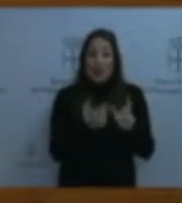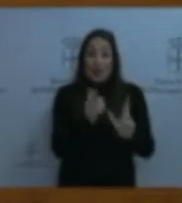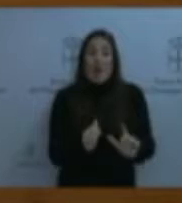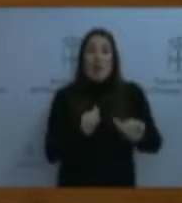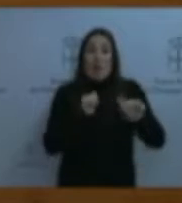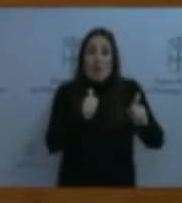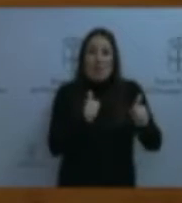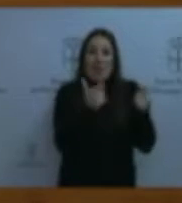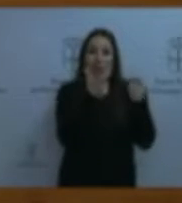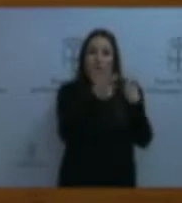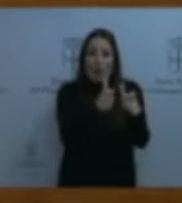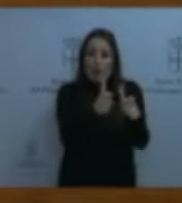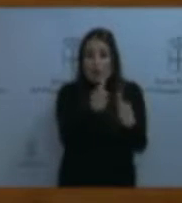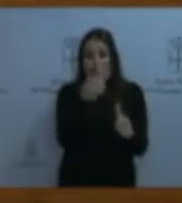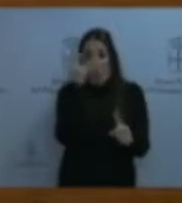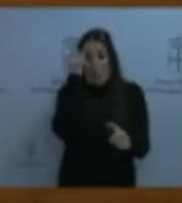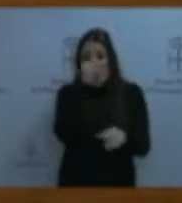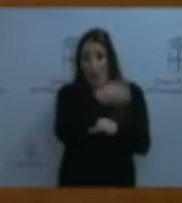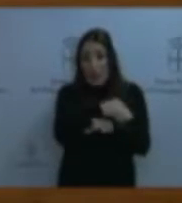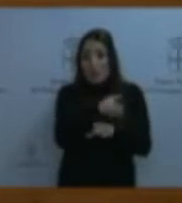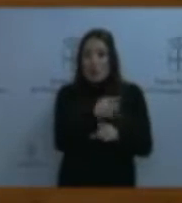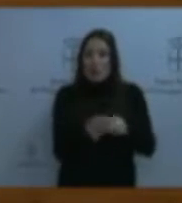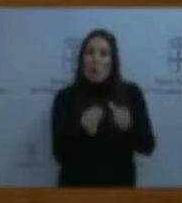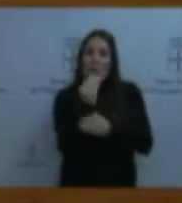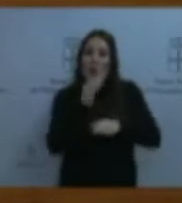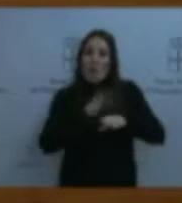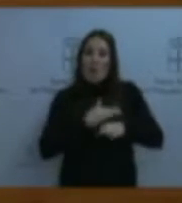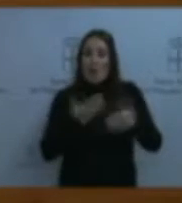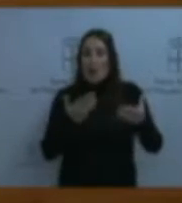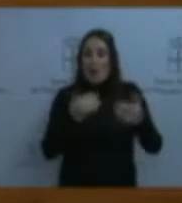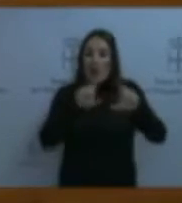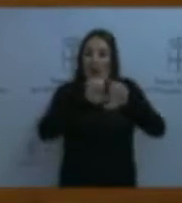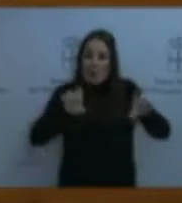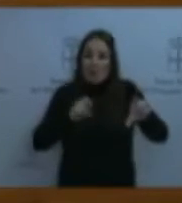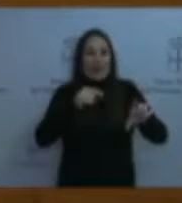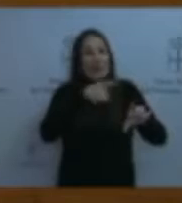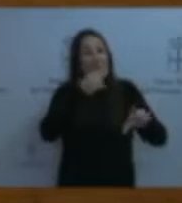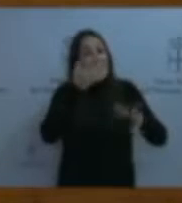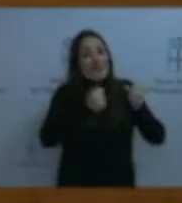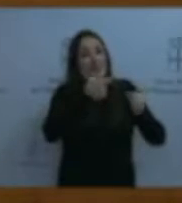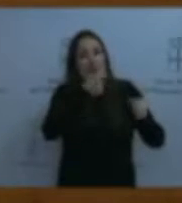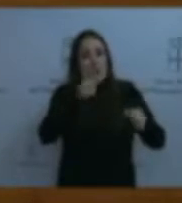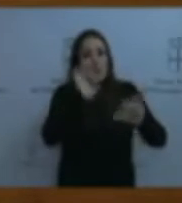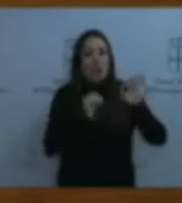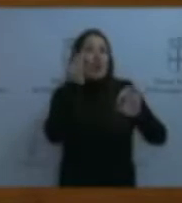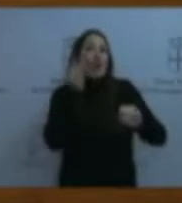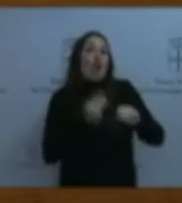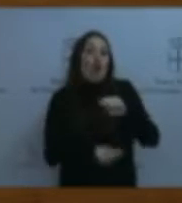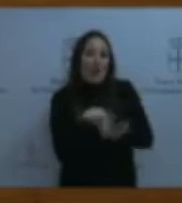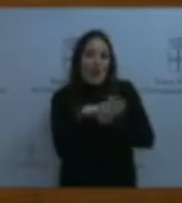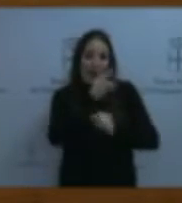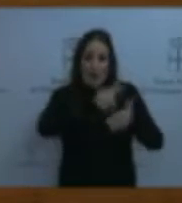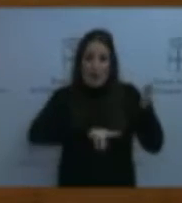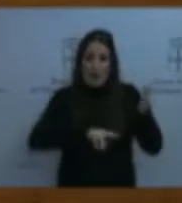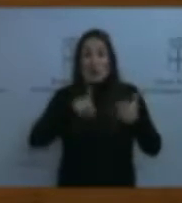de ganaderos que producirá para una cadena de distribución una leche 100% de origen galego. Y en Euskadi otra cadena de